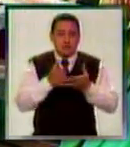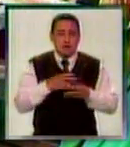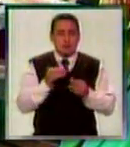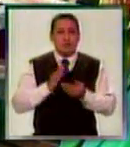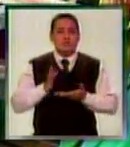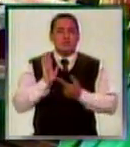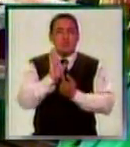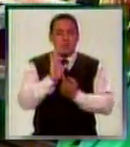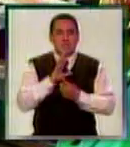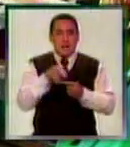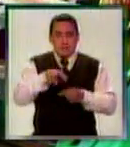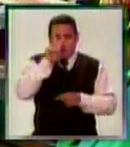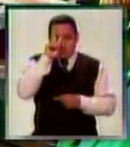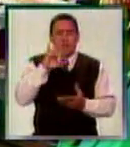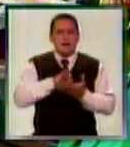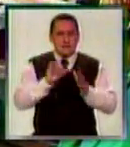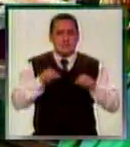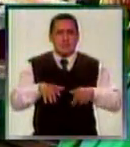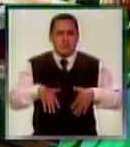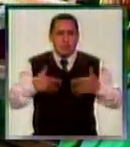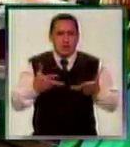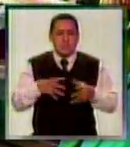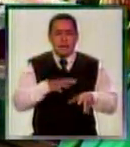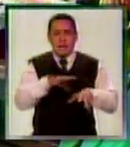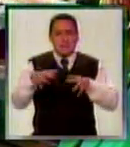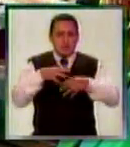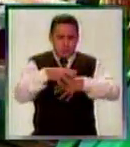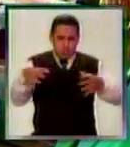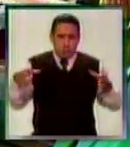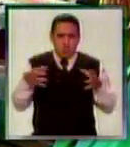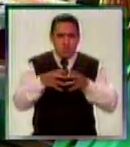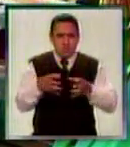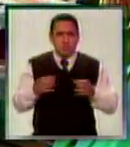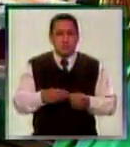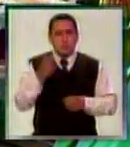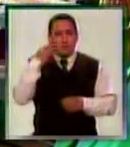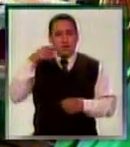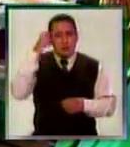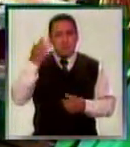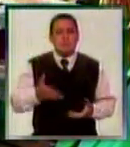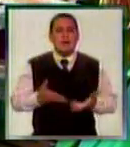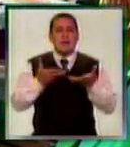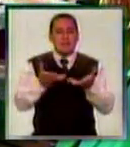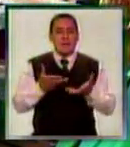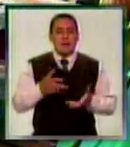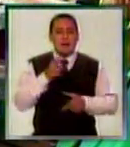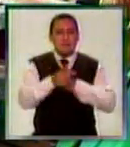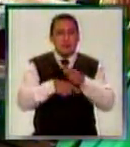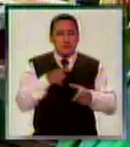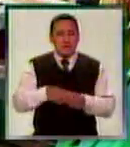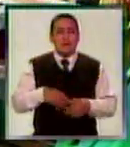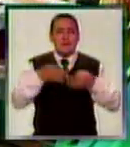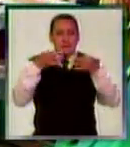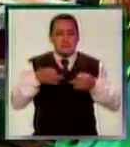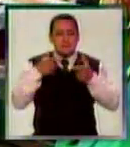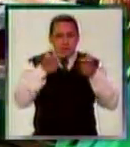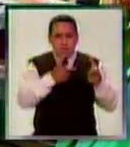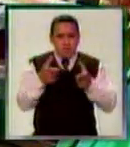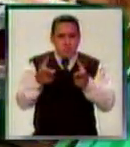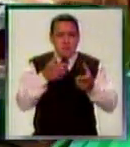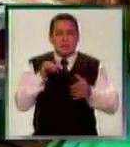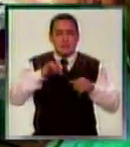al país de que sí se puede actuar en conjunto con todas las fuerzas políticas para brindarle a la población la seguridad que tanto